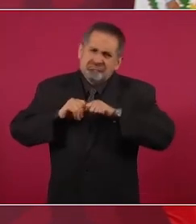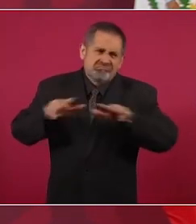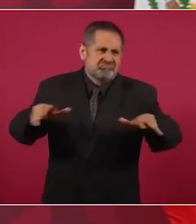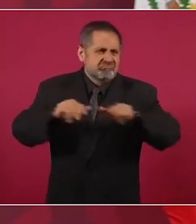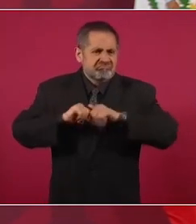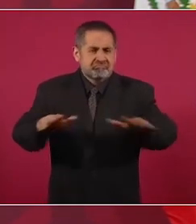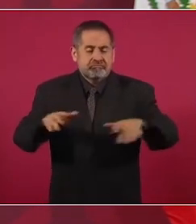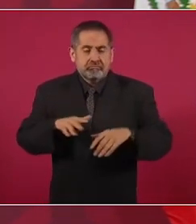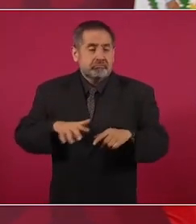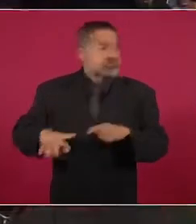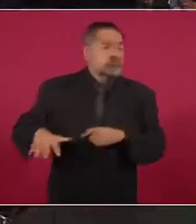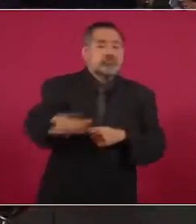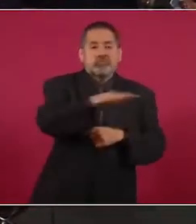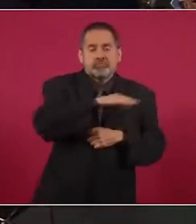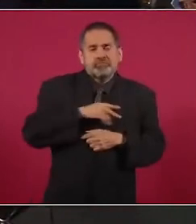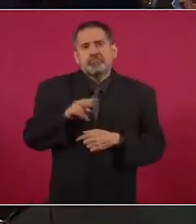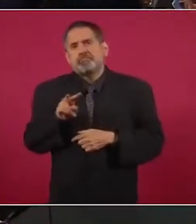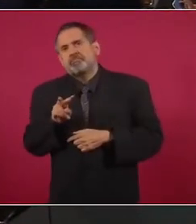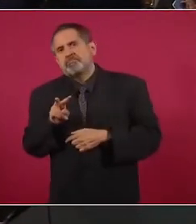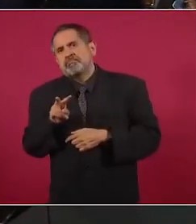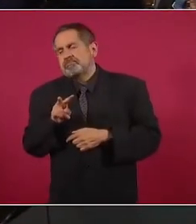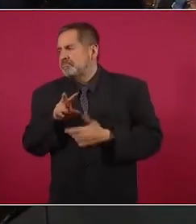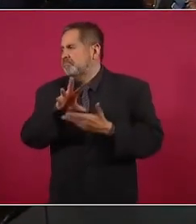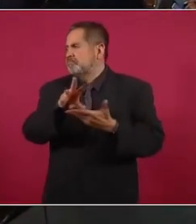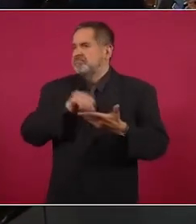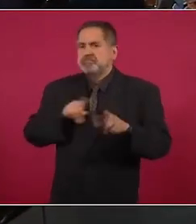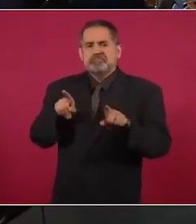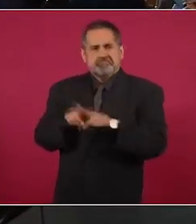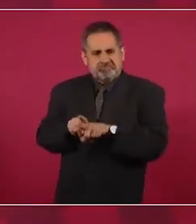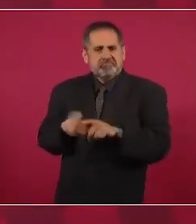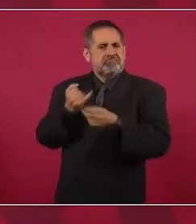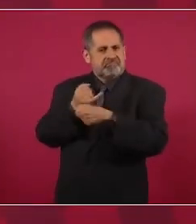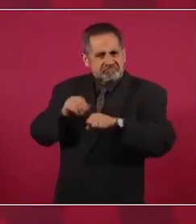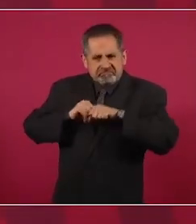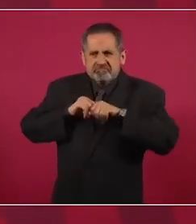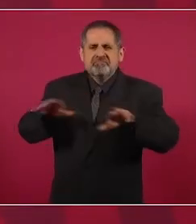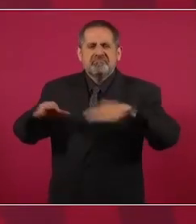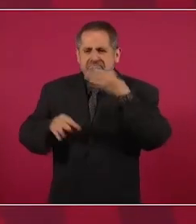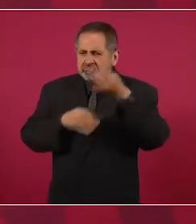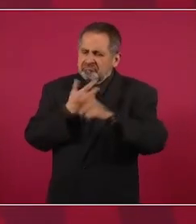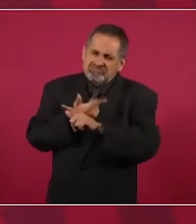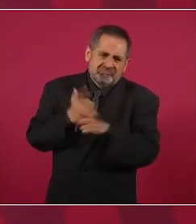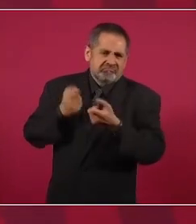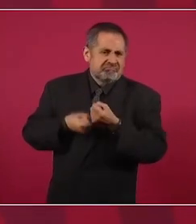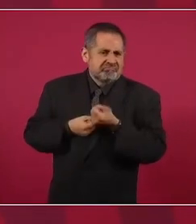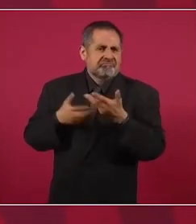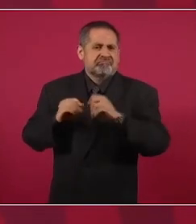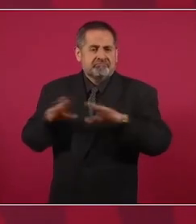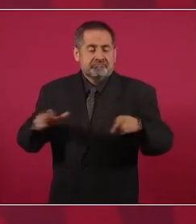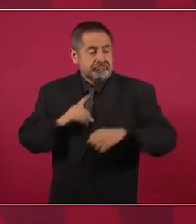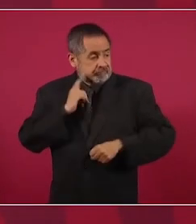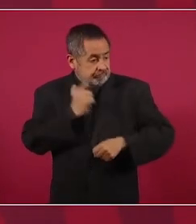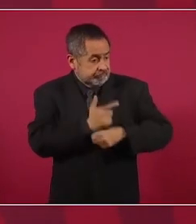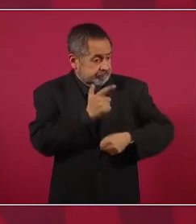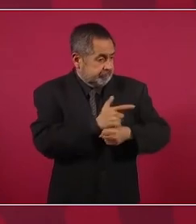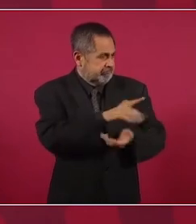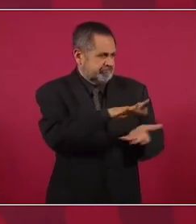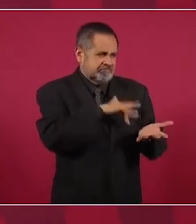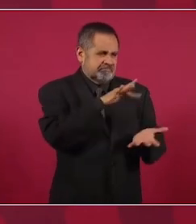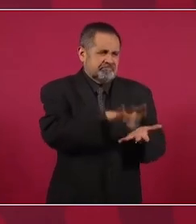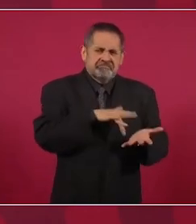para todos los periodistas del mundo y los medios de información,